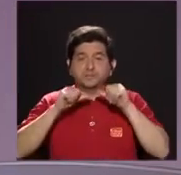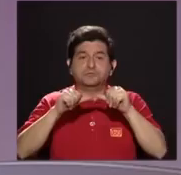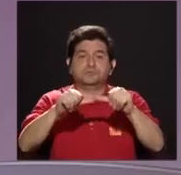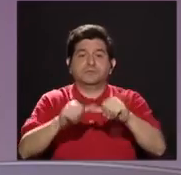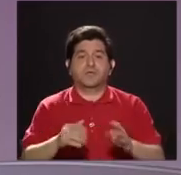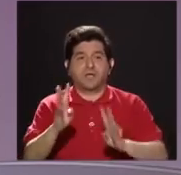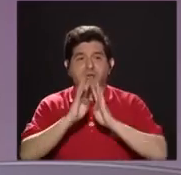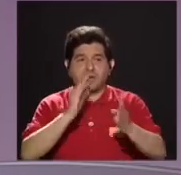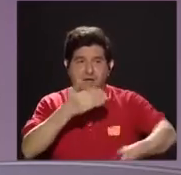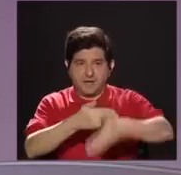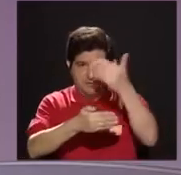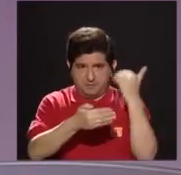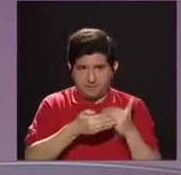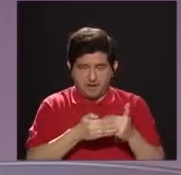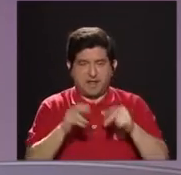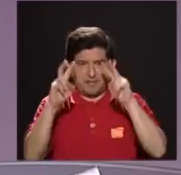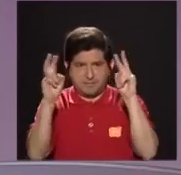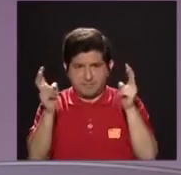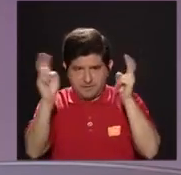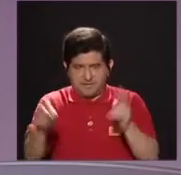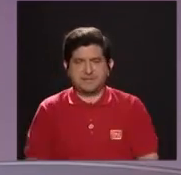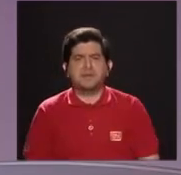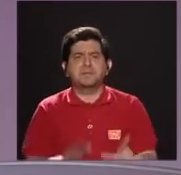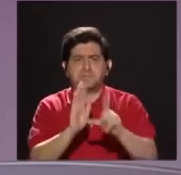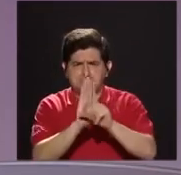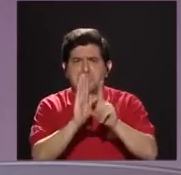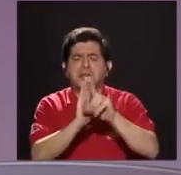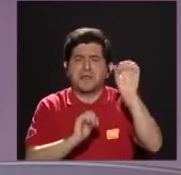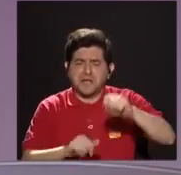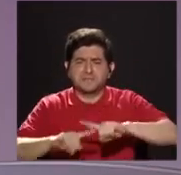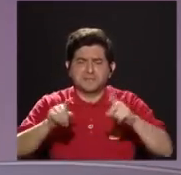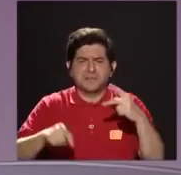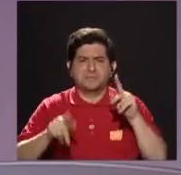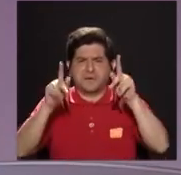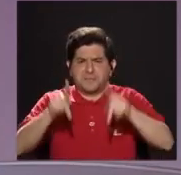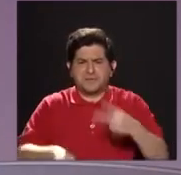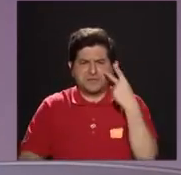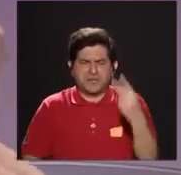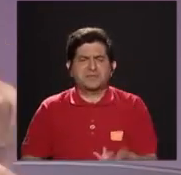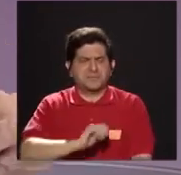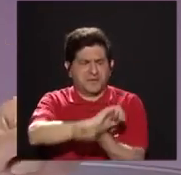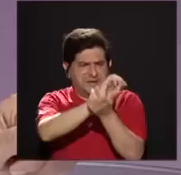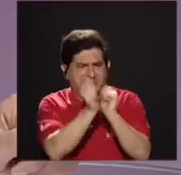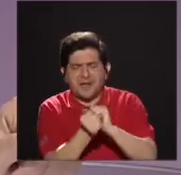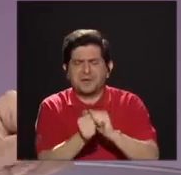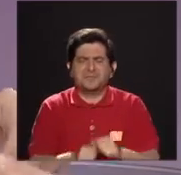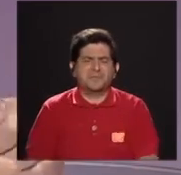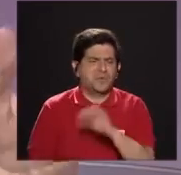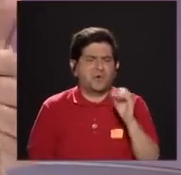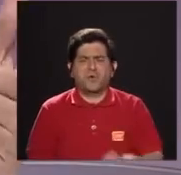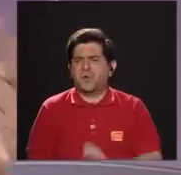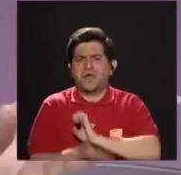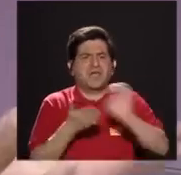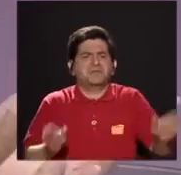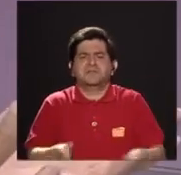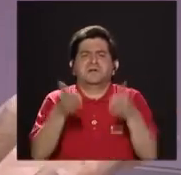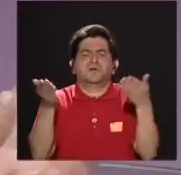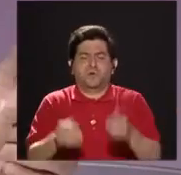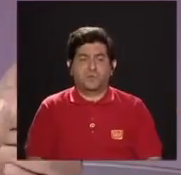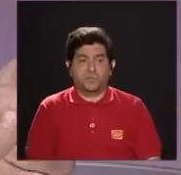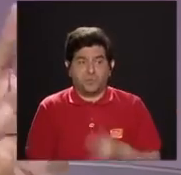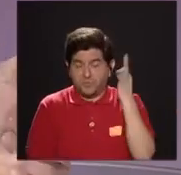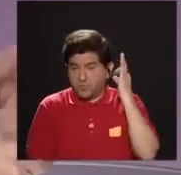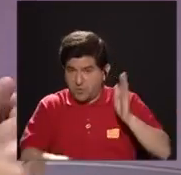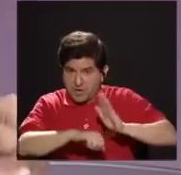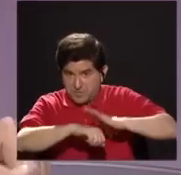que hablábamos al principio del tema de que aunque la ley esté, la gente va a ver cómo se la salta. Entonces, yo pienso que si las mujeres permiten